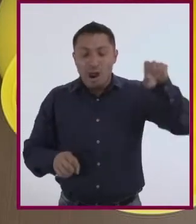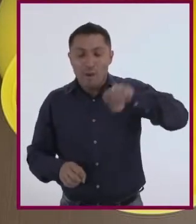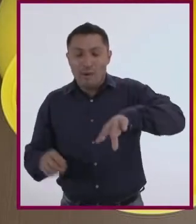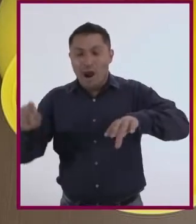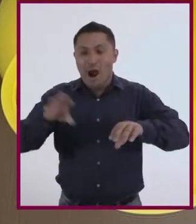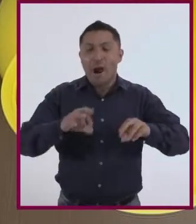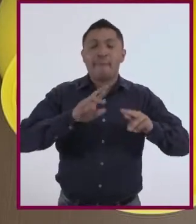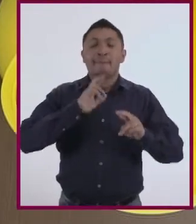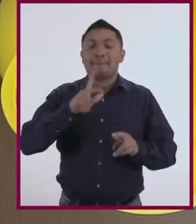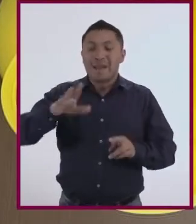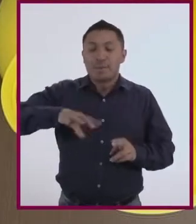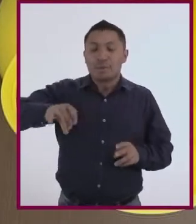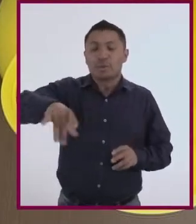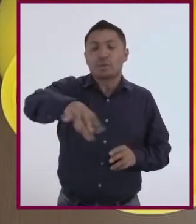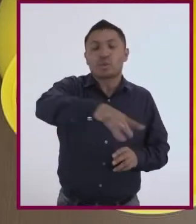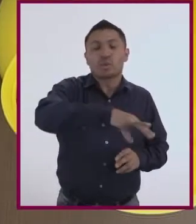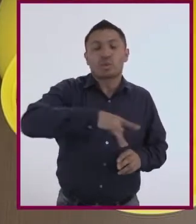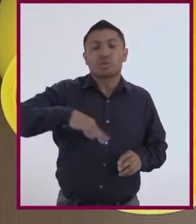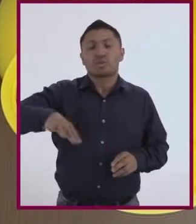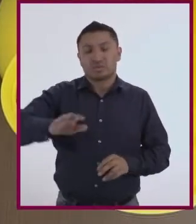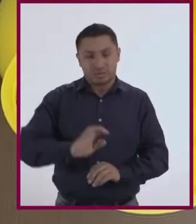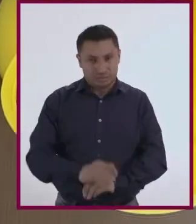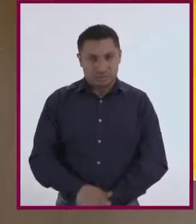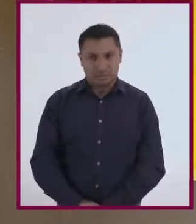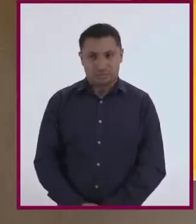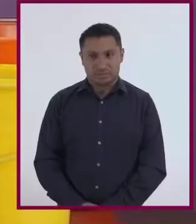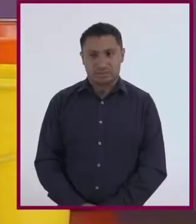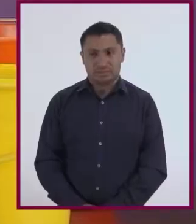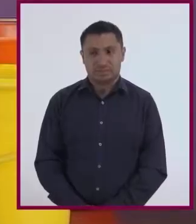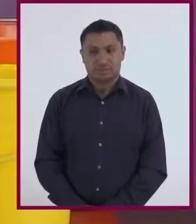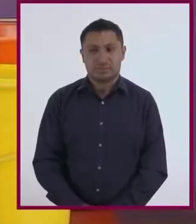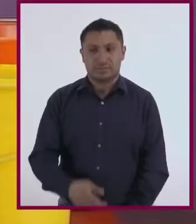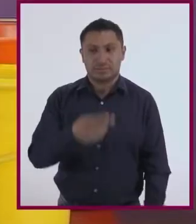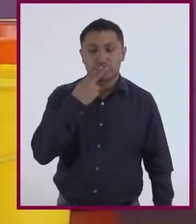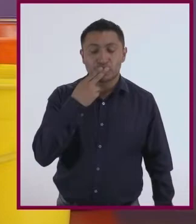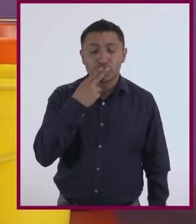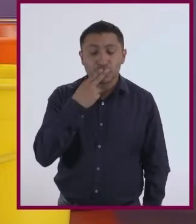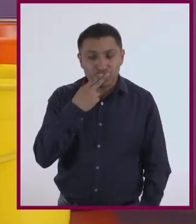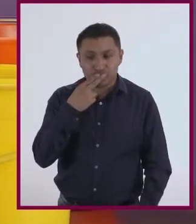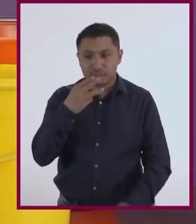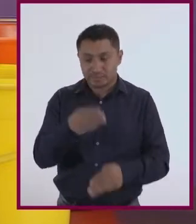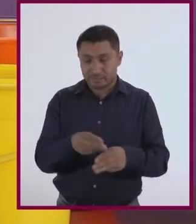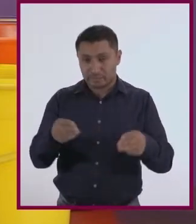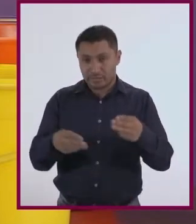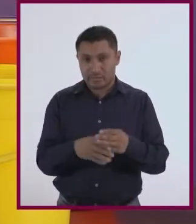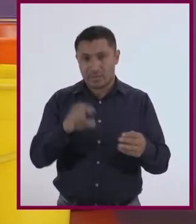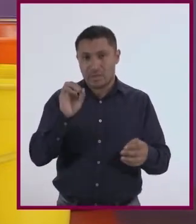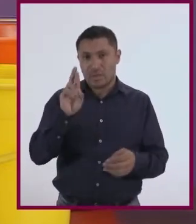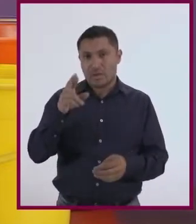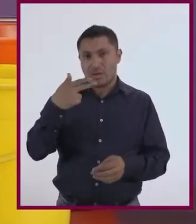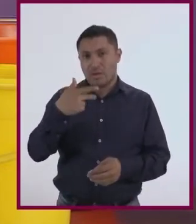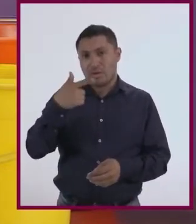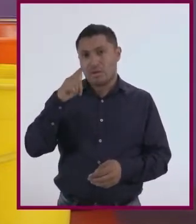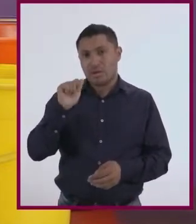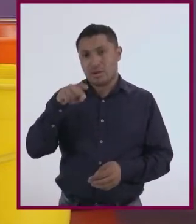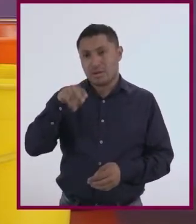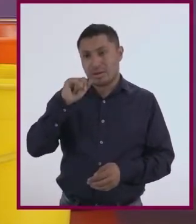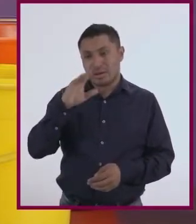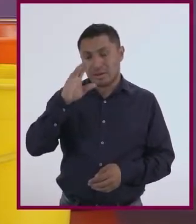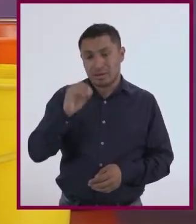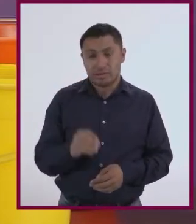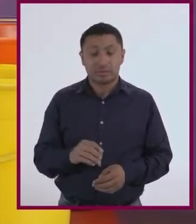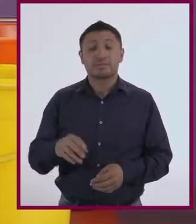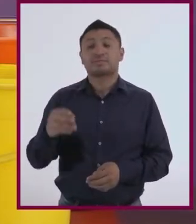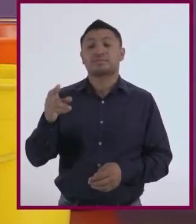lo mejor distribuidos posible. Como estamos usando materia orgánica húmeda entre cada